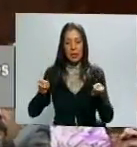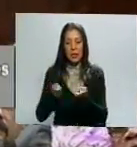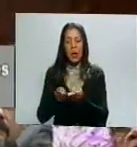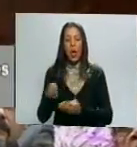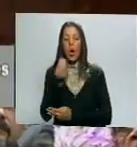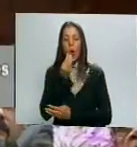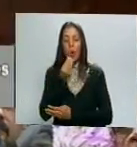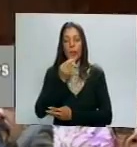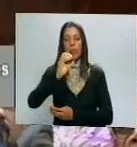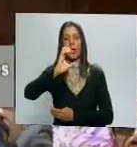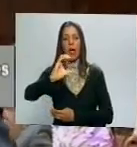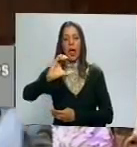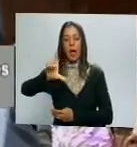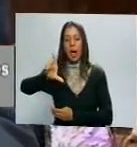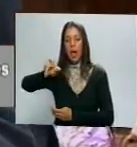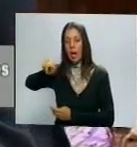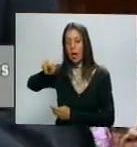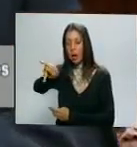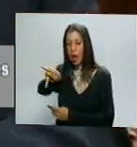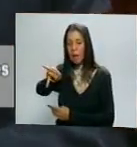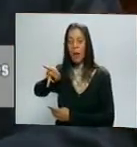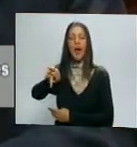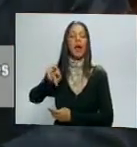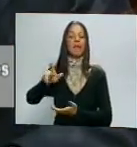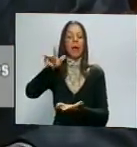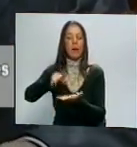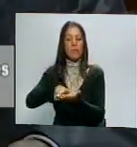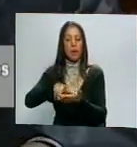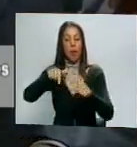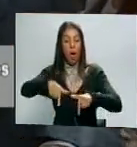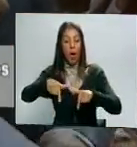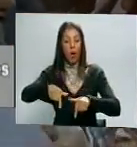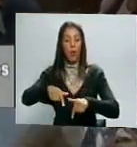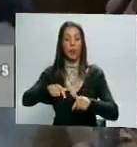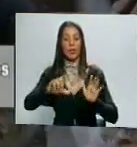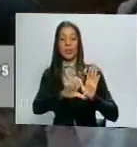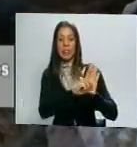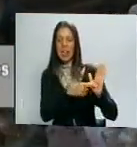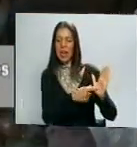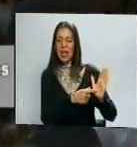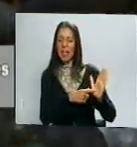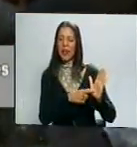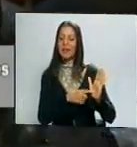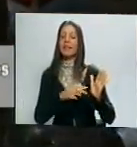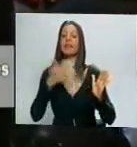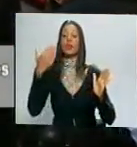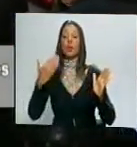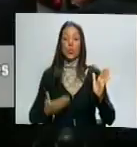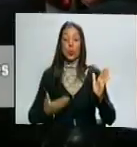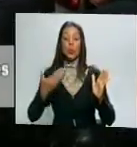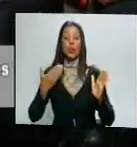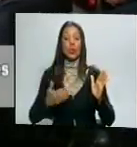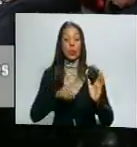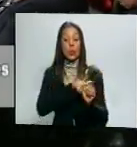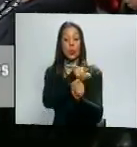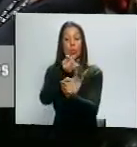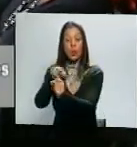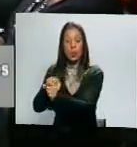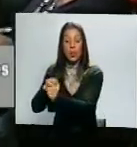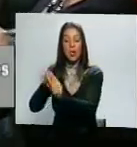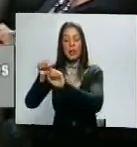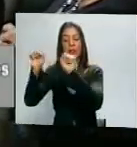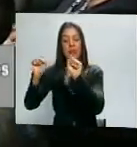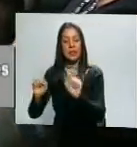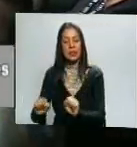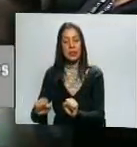Abastecimiento y Producción. Pero además de eso, esta ley forma parte de un sistema,